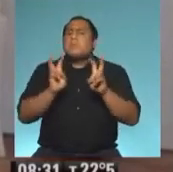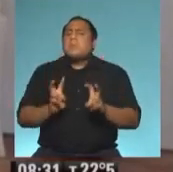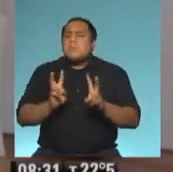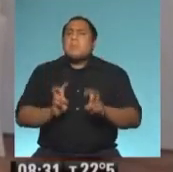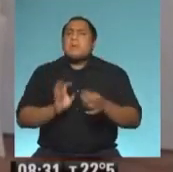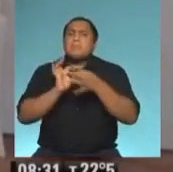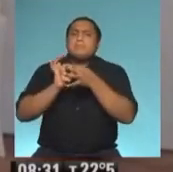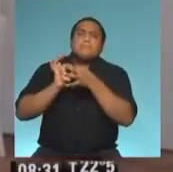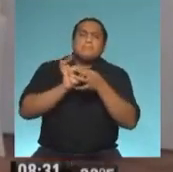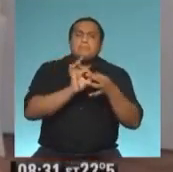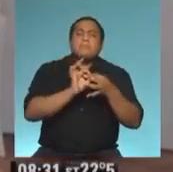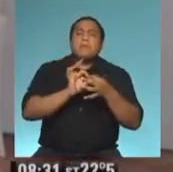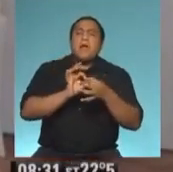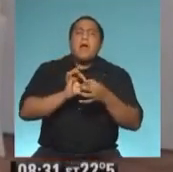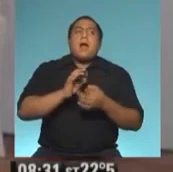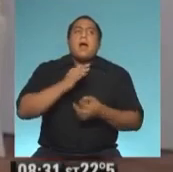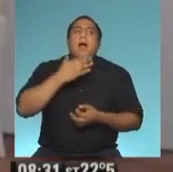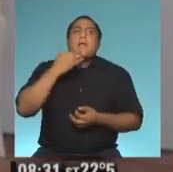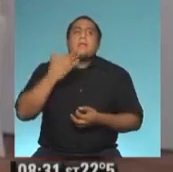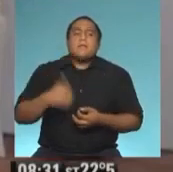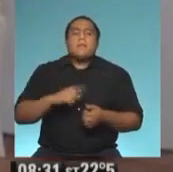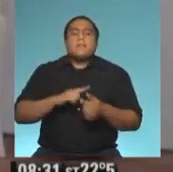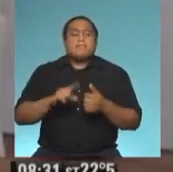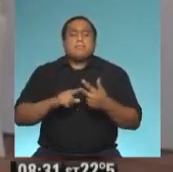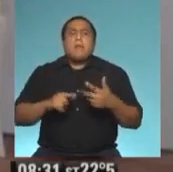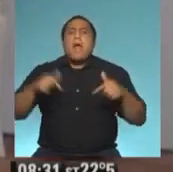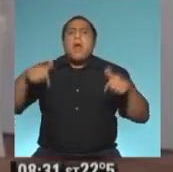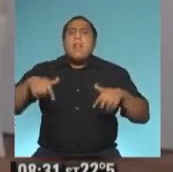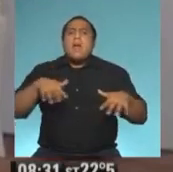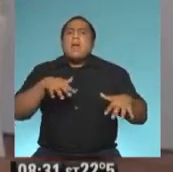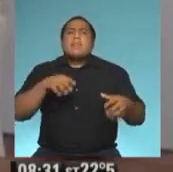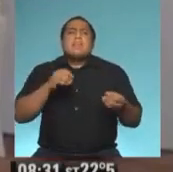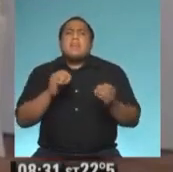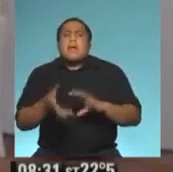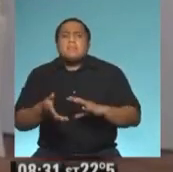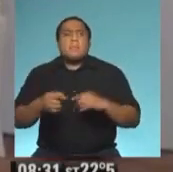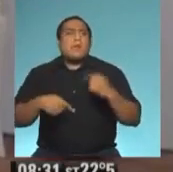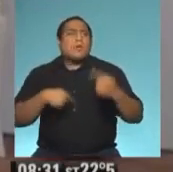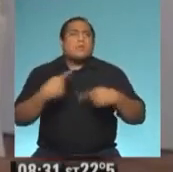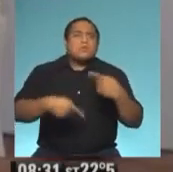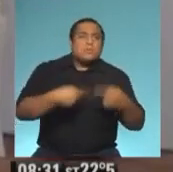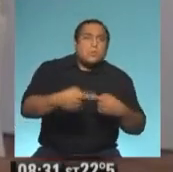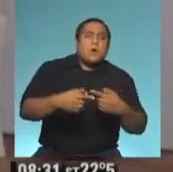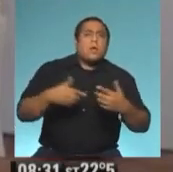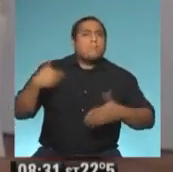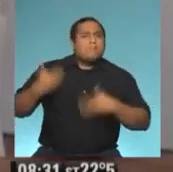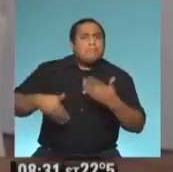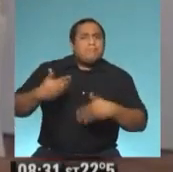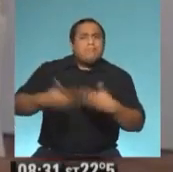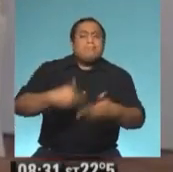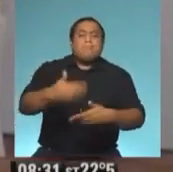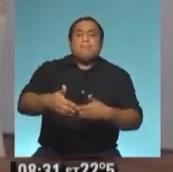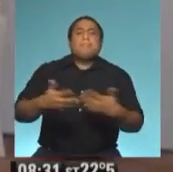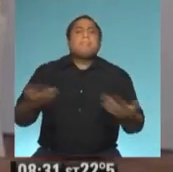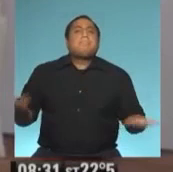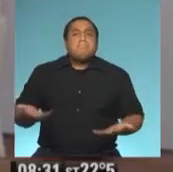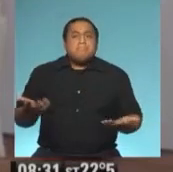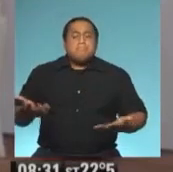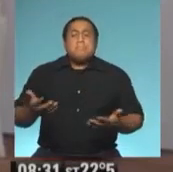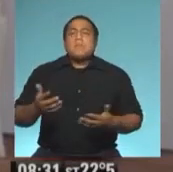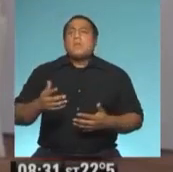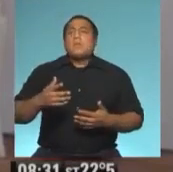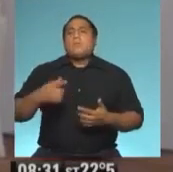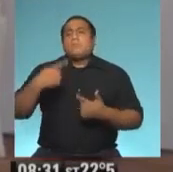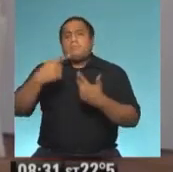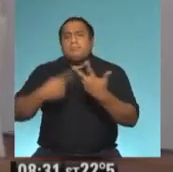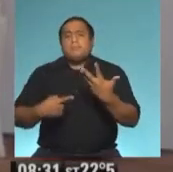a comprender algunas cuestiones. ¿Qué se está haciendo para continuar y para avanzar en un poco tiempo con todo lo que